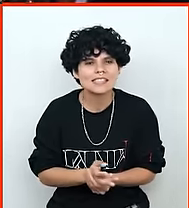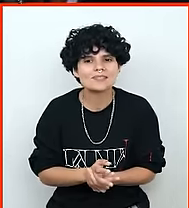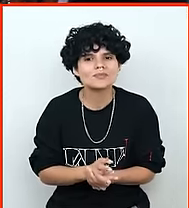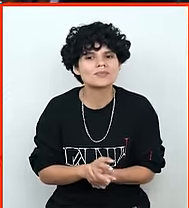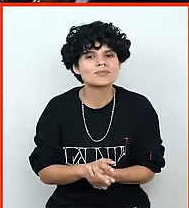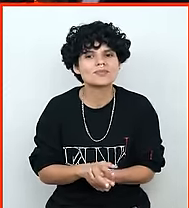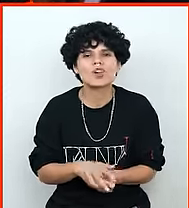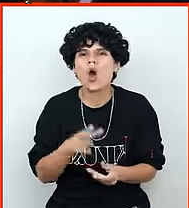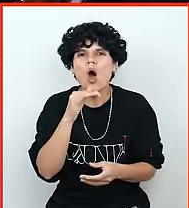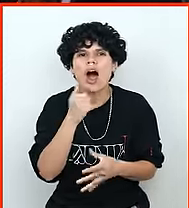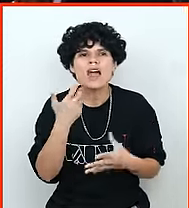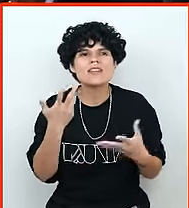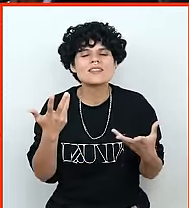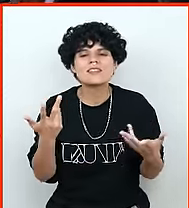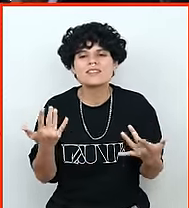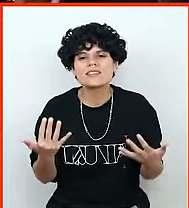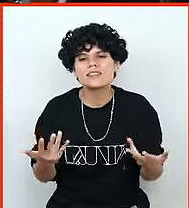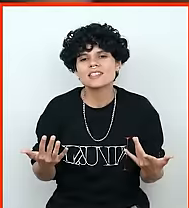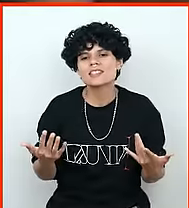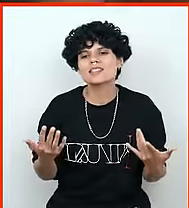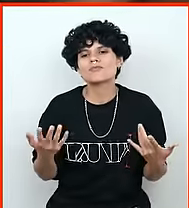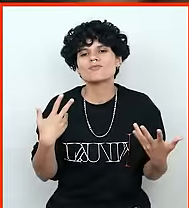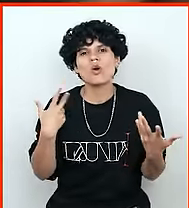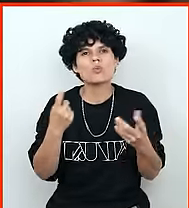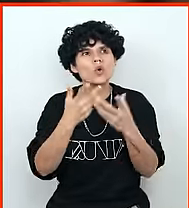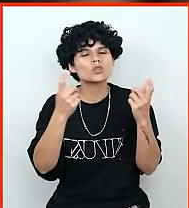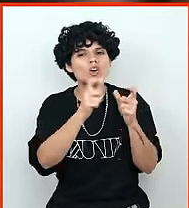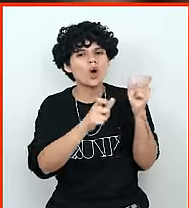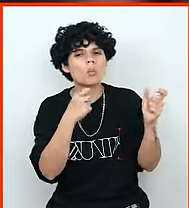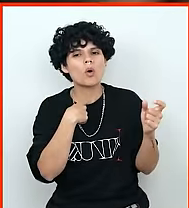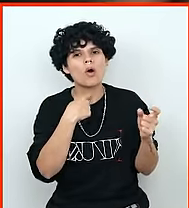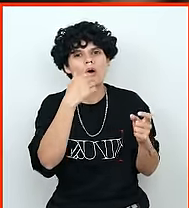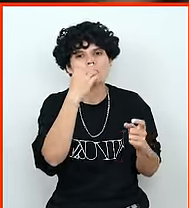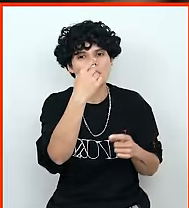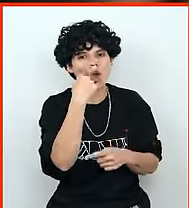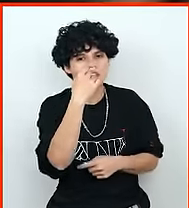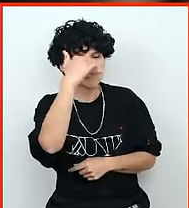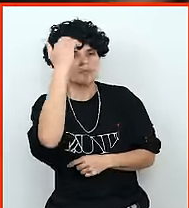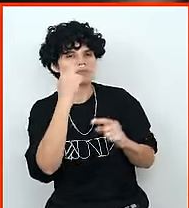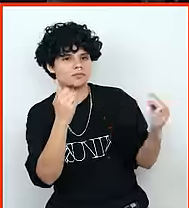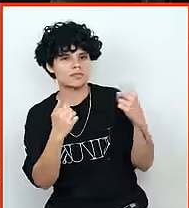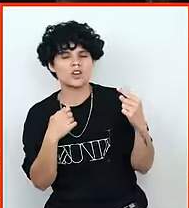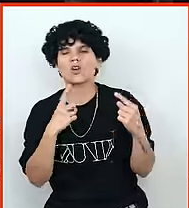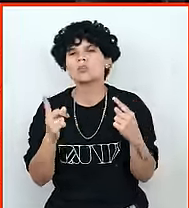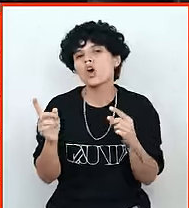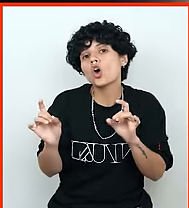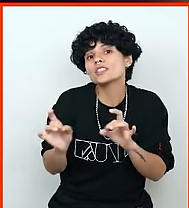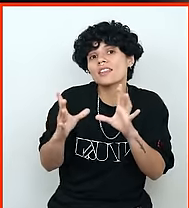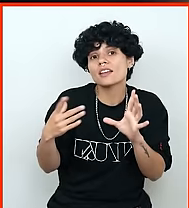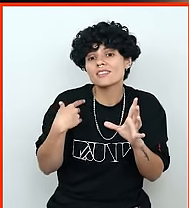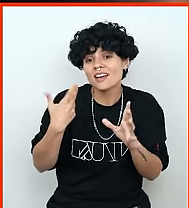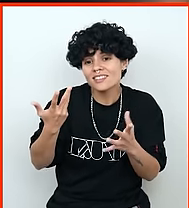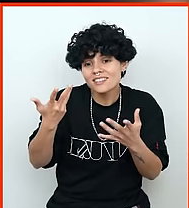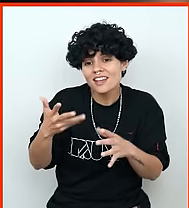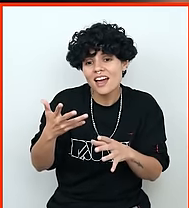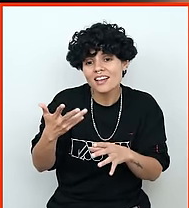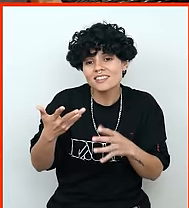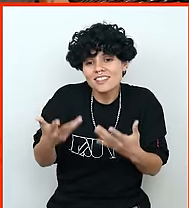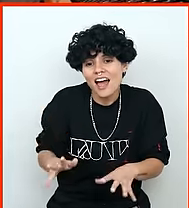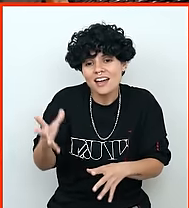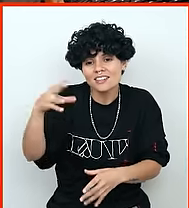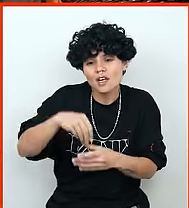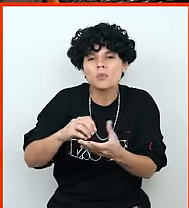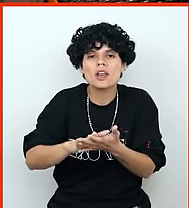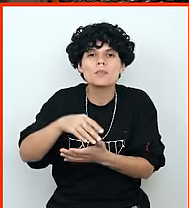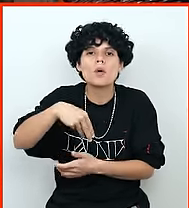acerque por el mundo del rap, por así decirlo. Y tengo la suerte de tener muchos amigos del mundo del rap, pero eso fue una coincidencia. Por ejemplo, el hecho de que